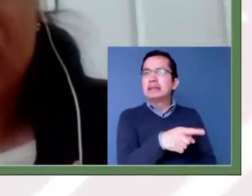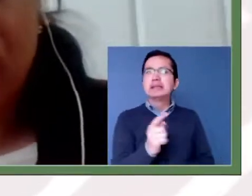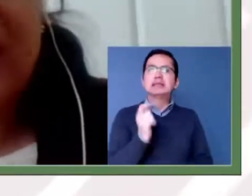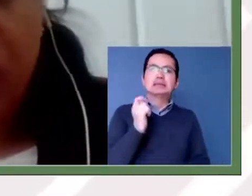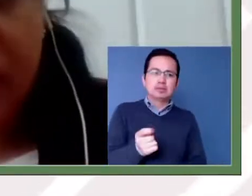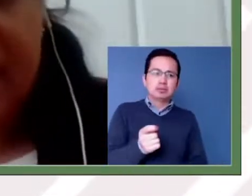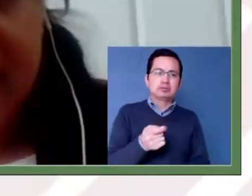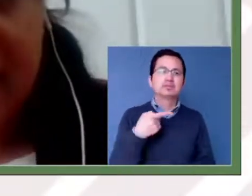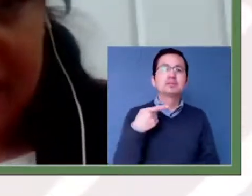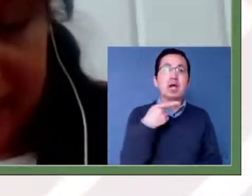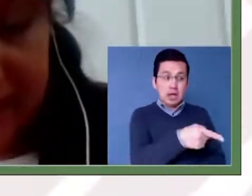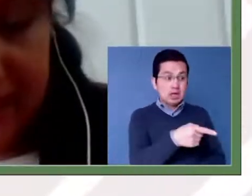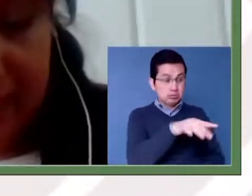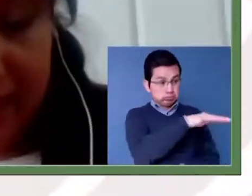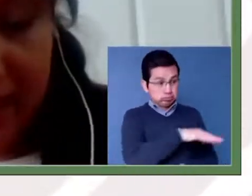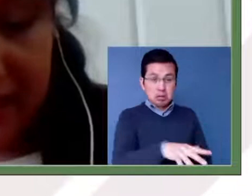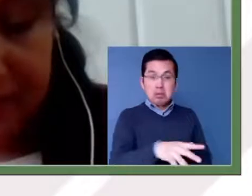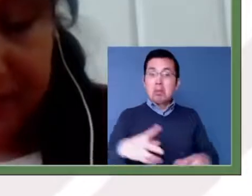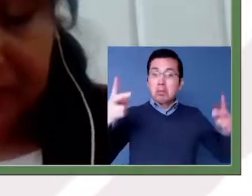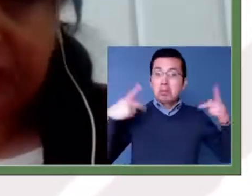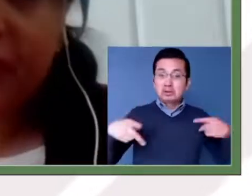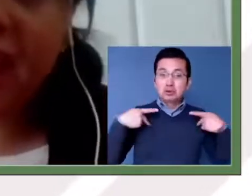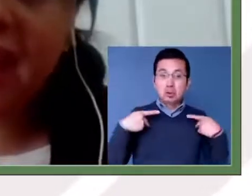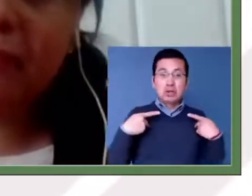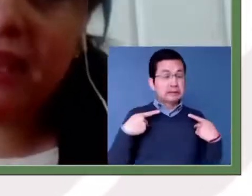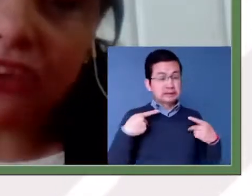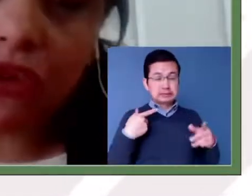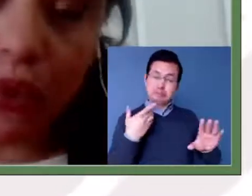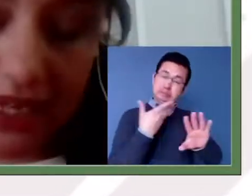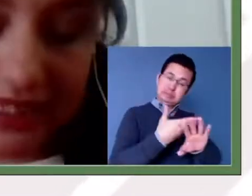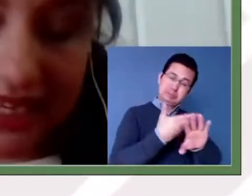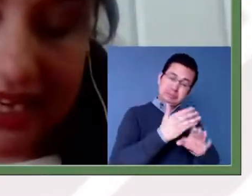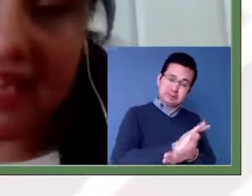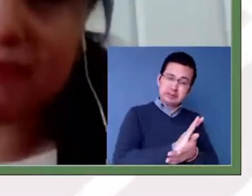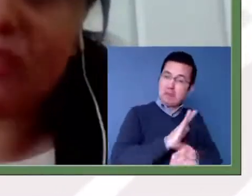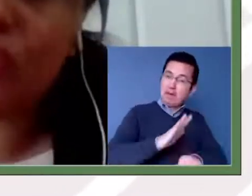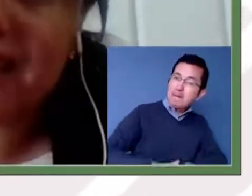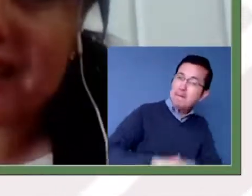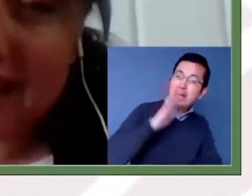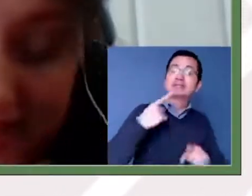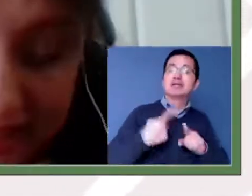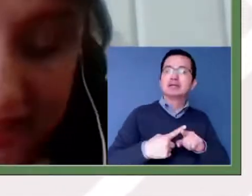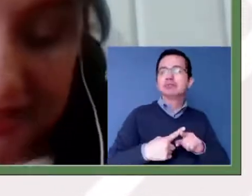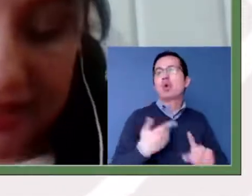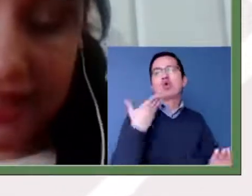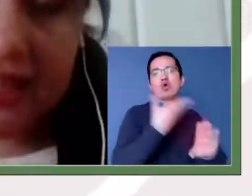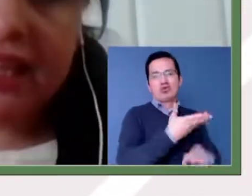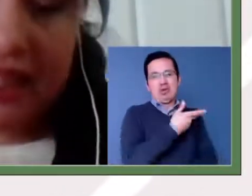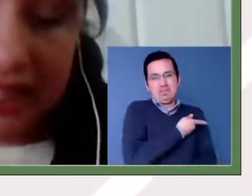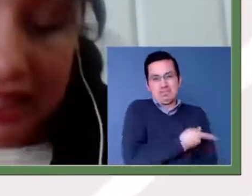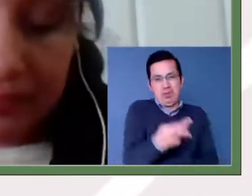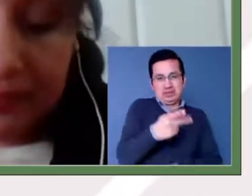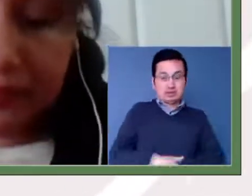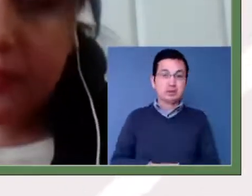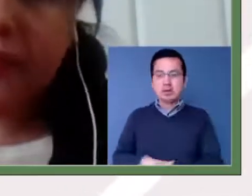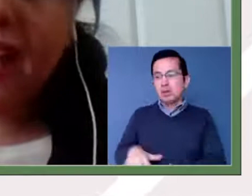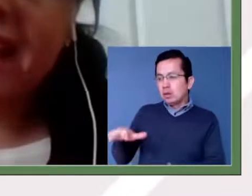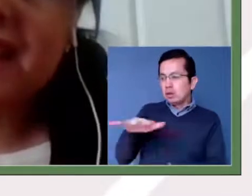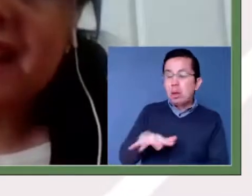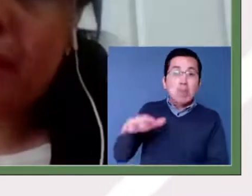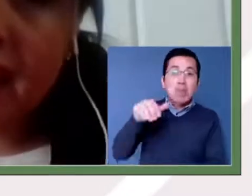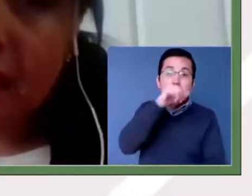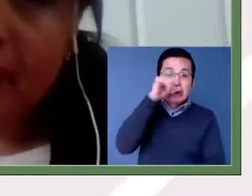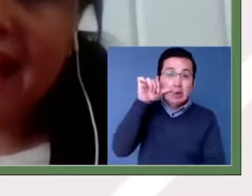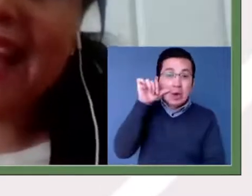que las personas pobres eran las más discriminadas. En Benito Juárez eran las personas indígenas y